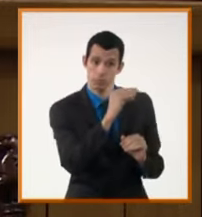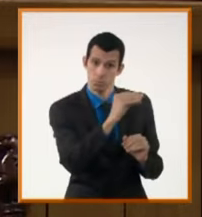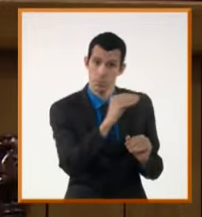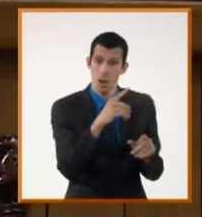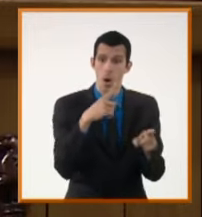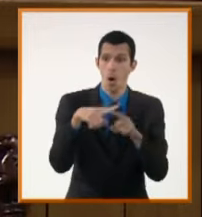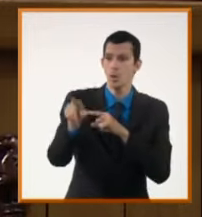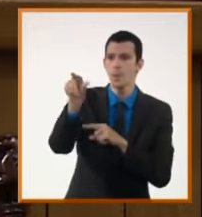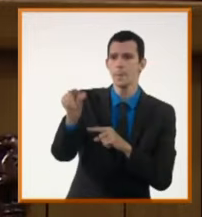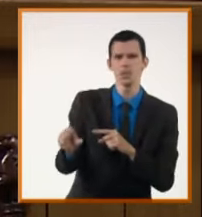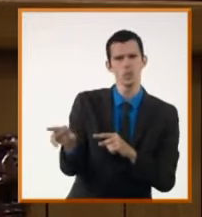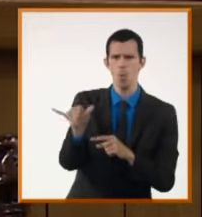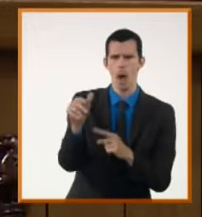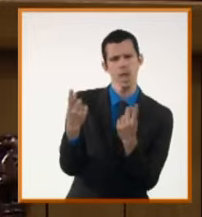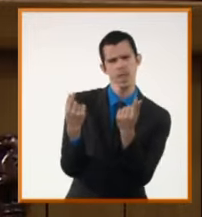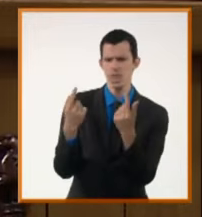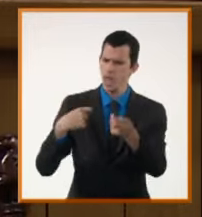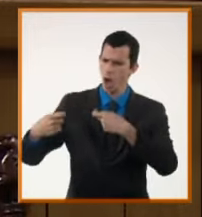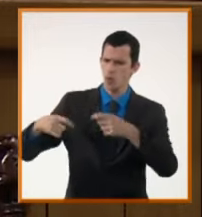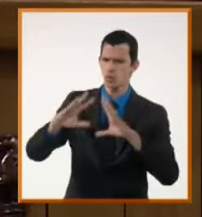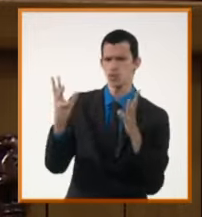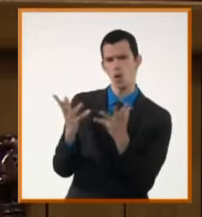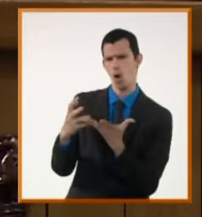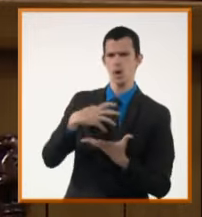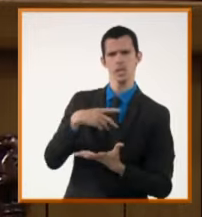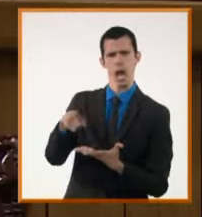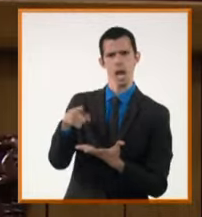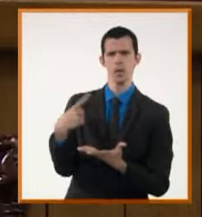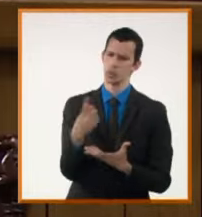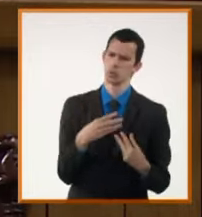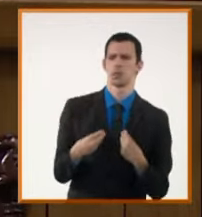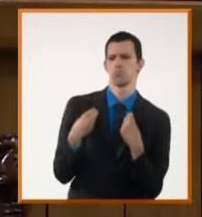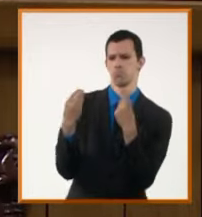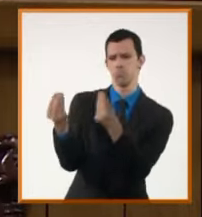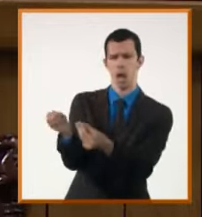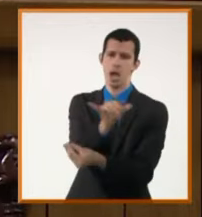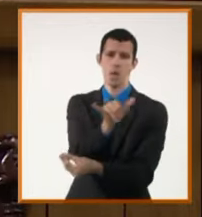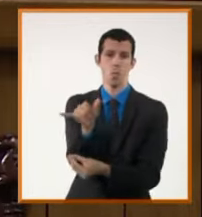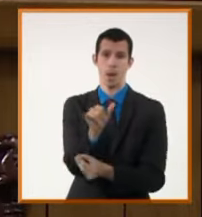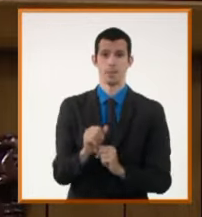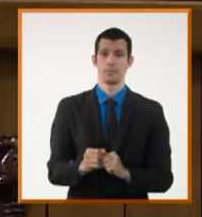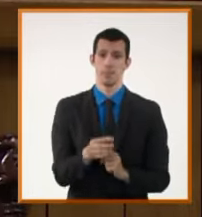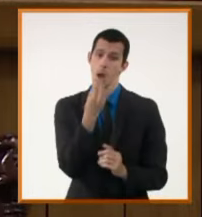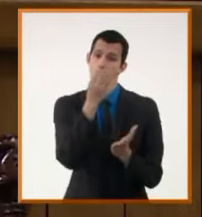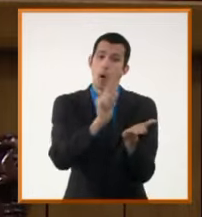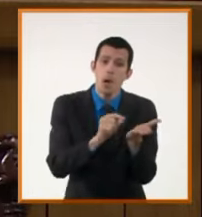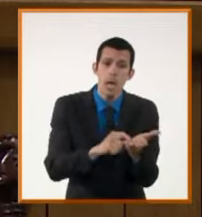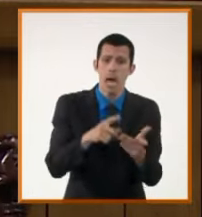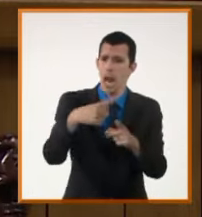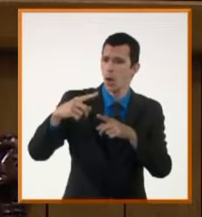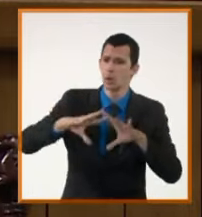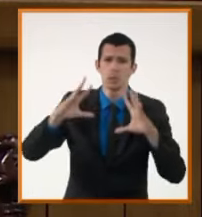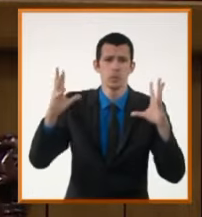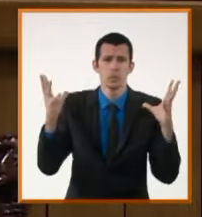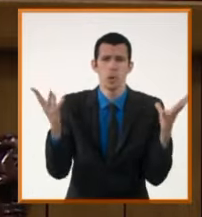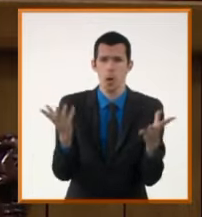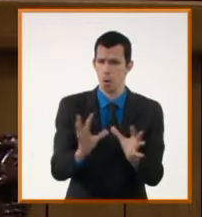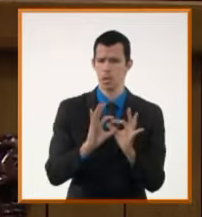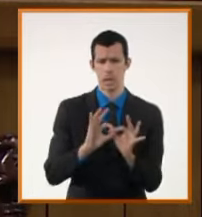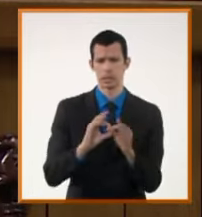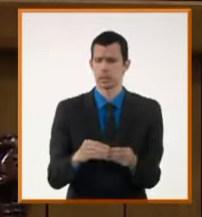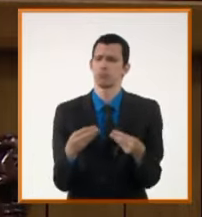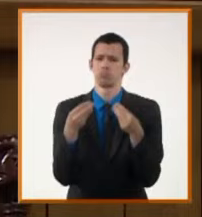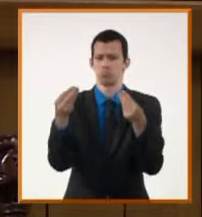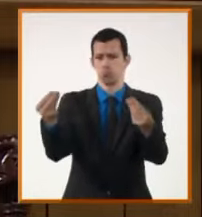al dueño de grandes negocios privados que tiene mucho dinero. por igual, tanto los productos de la canasta básica,